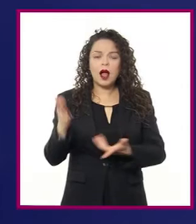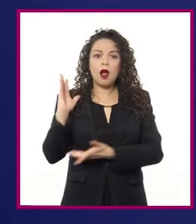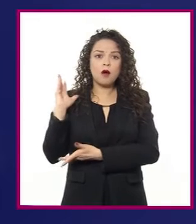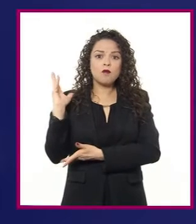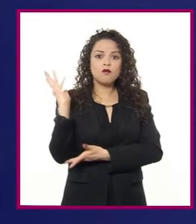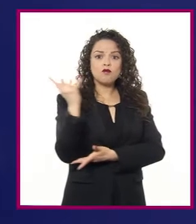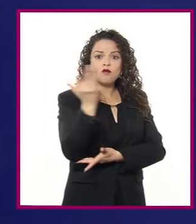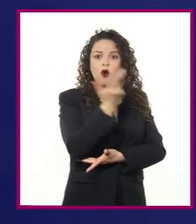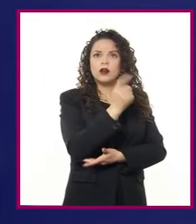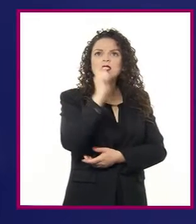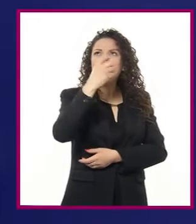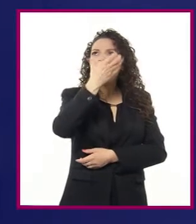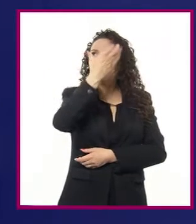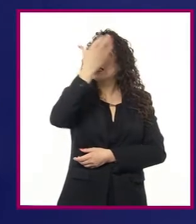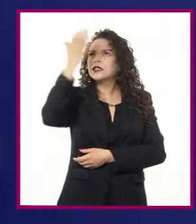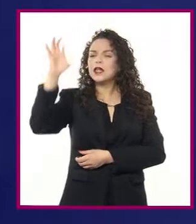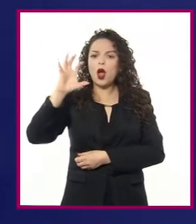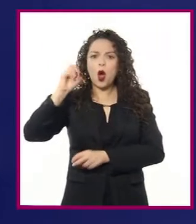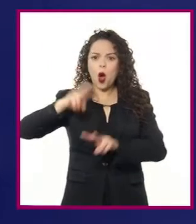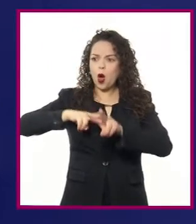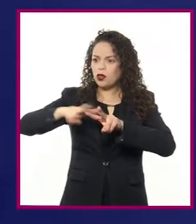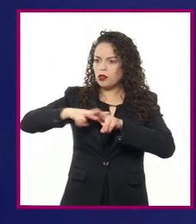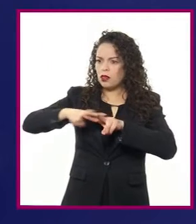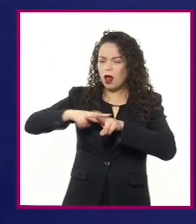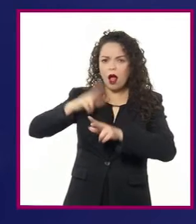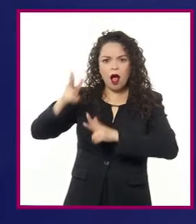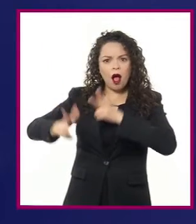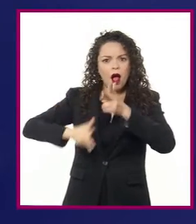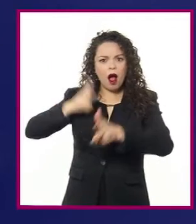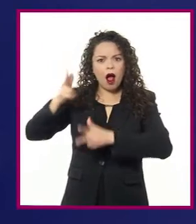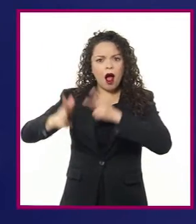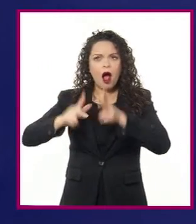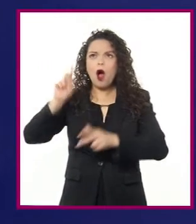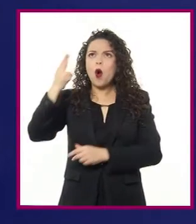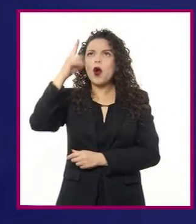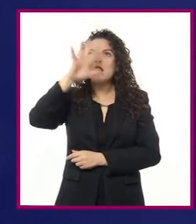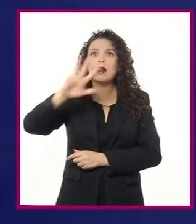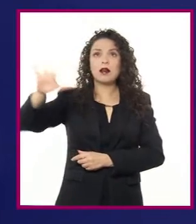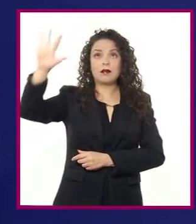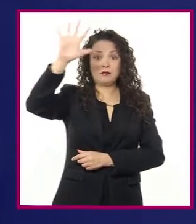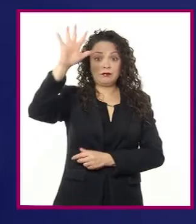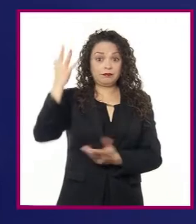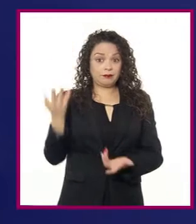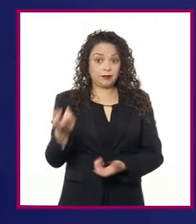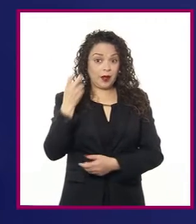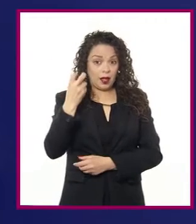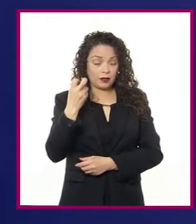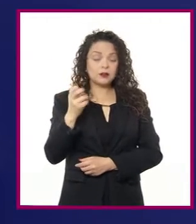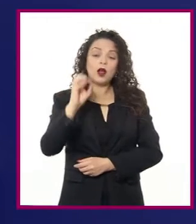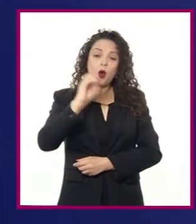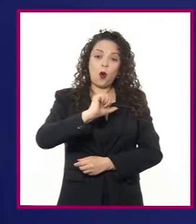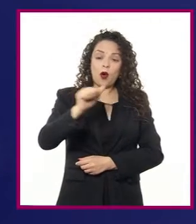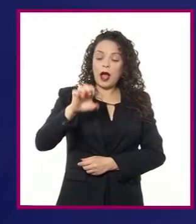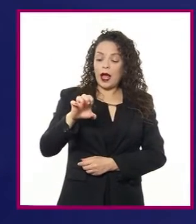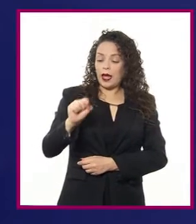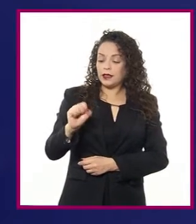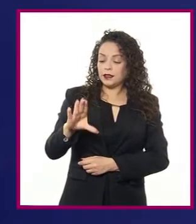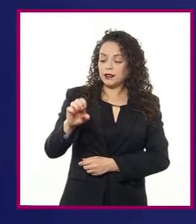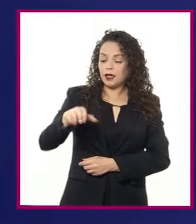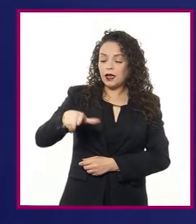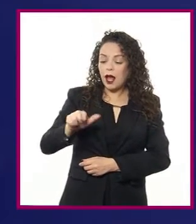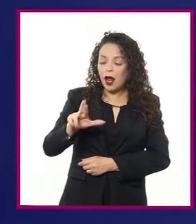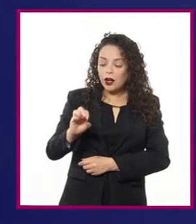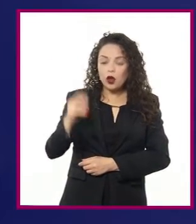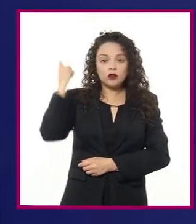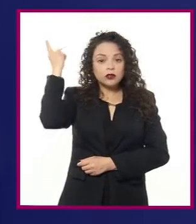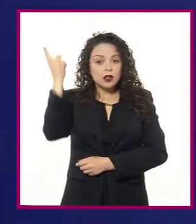cielo o una estación de tren espacial. Escenarios psicológicos. Estos son aquellos paisajes que